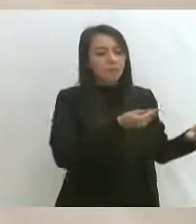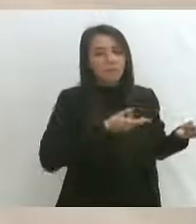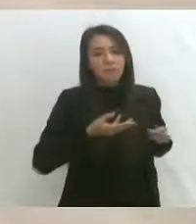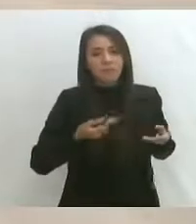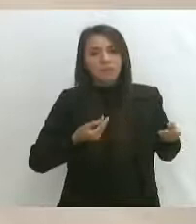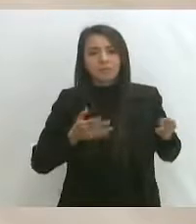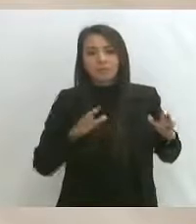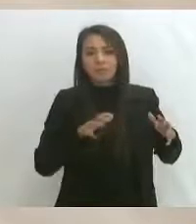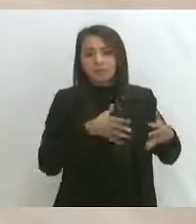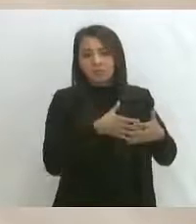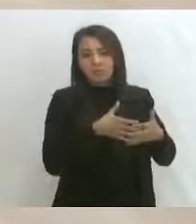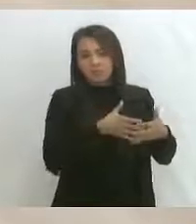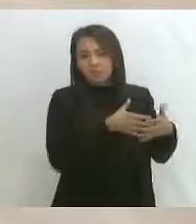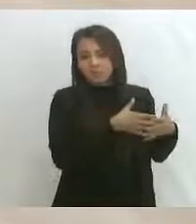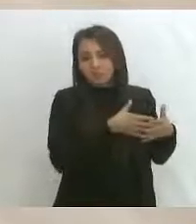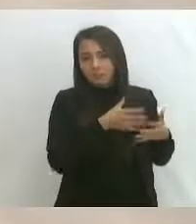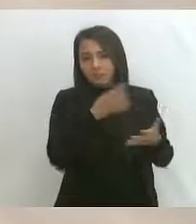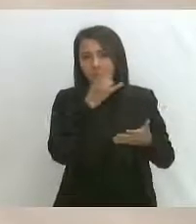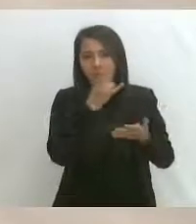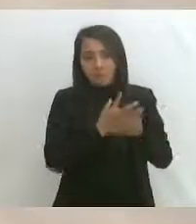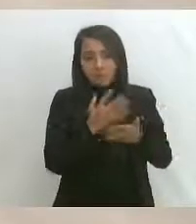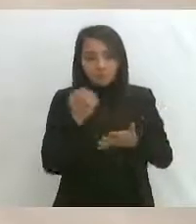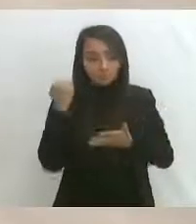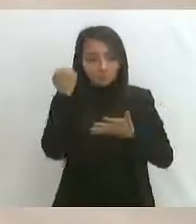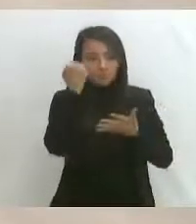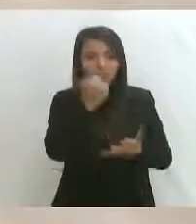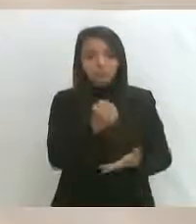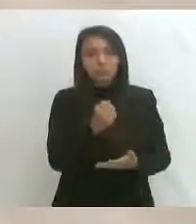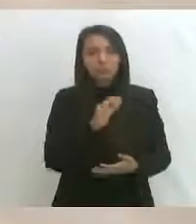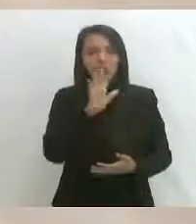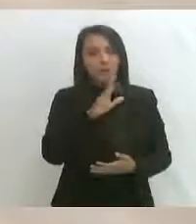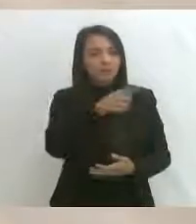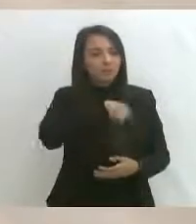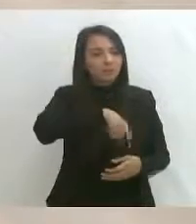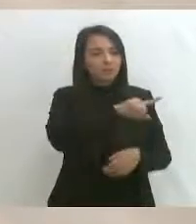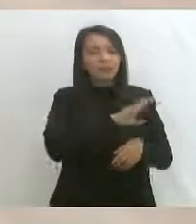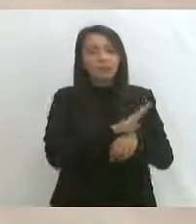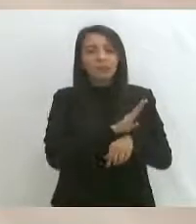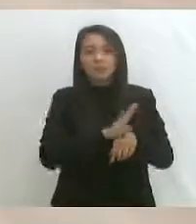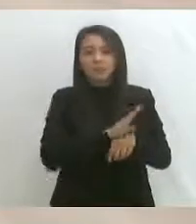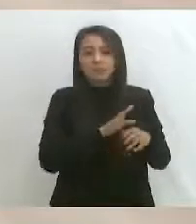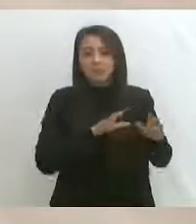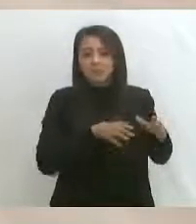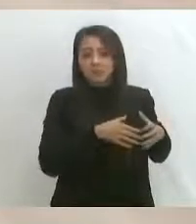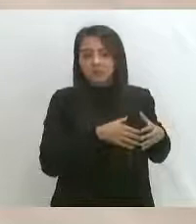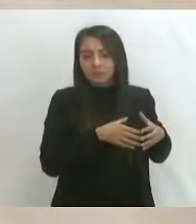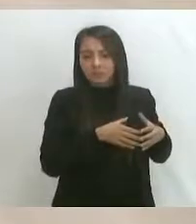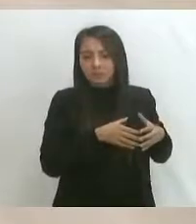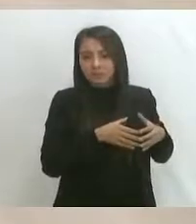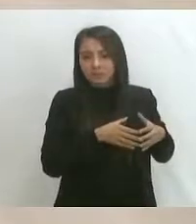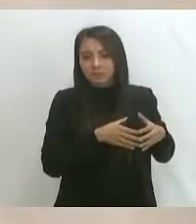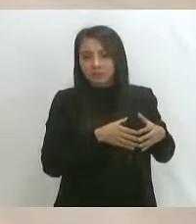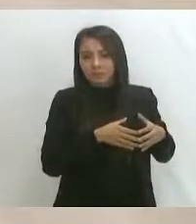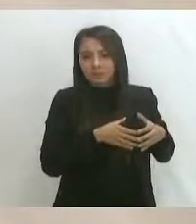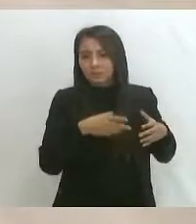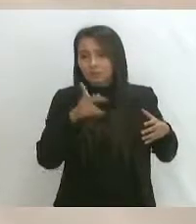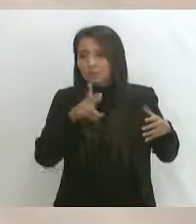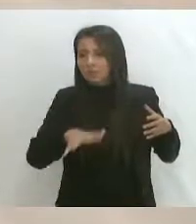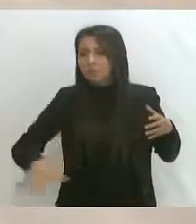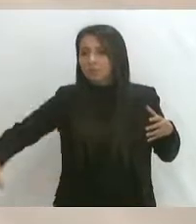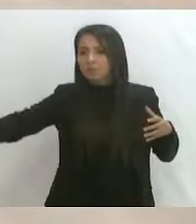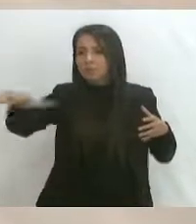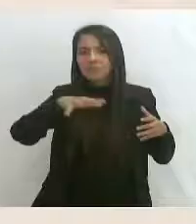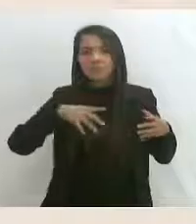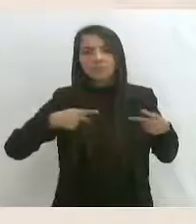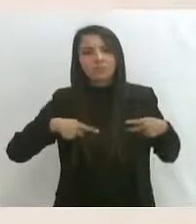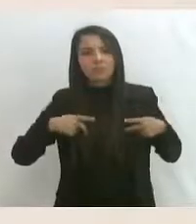Se repartía el presupuesto como botín, pero el pueblo no estaba convidado,